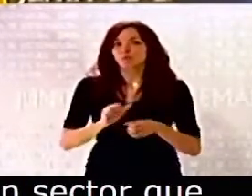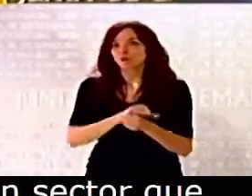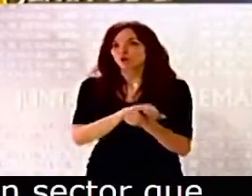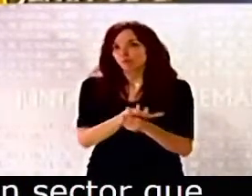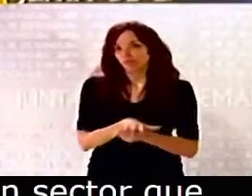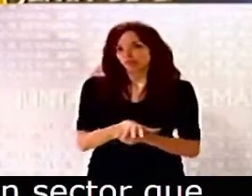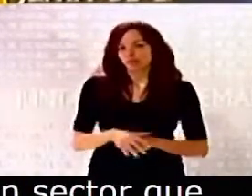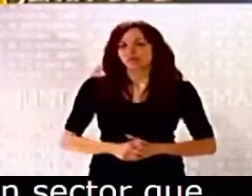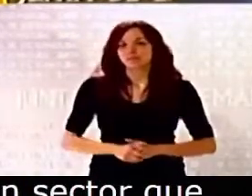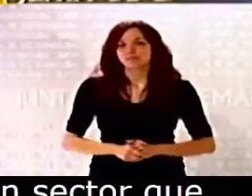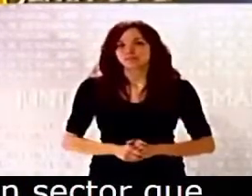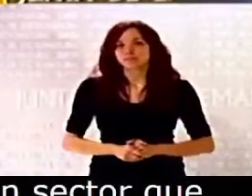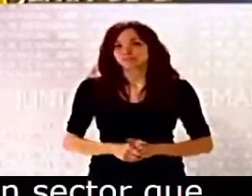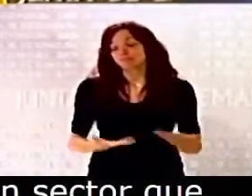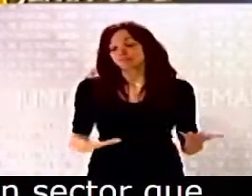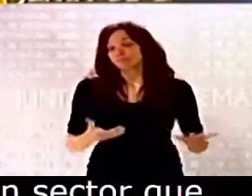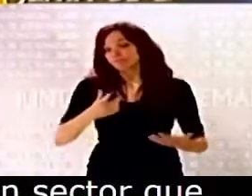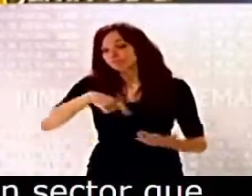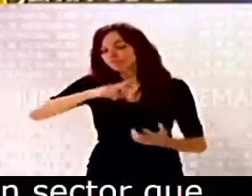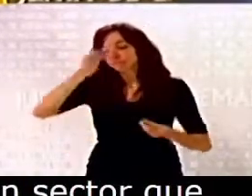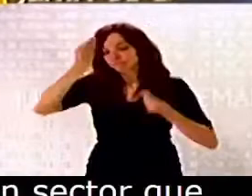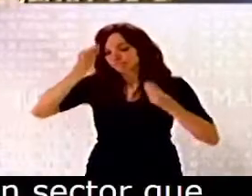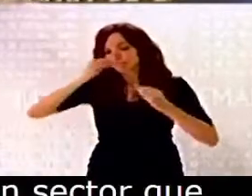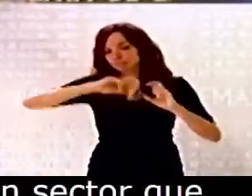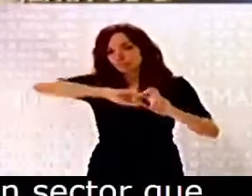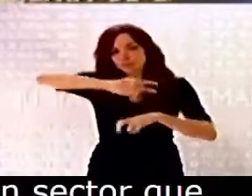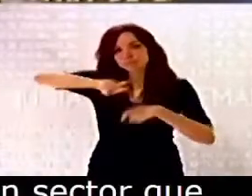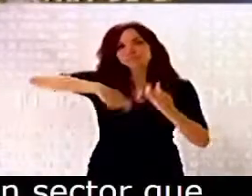COVID-19 y que han tenido que reinventarse,